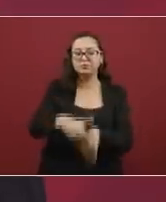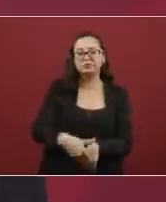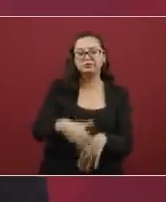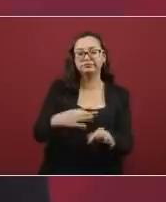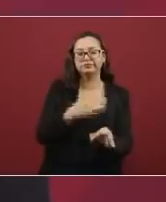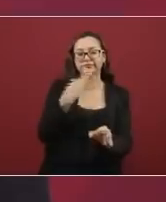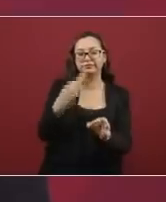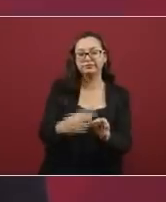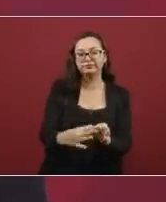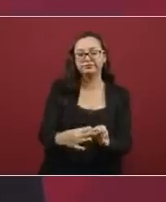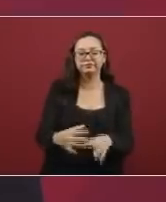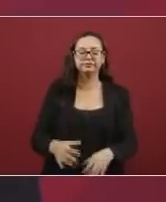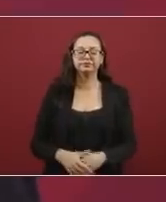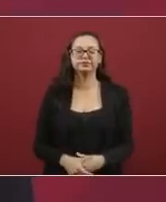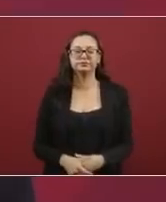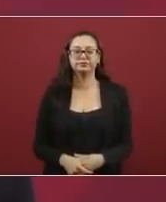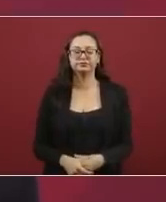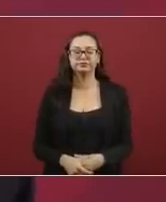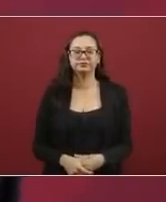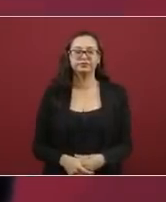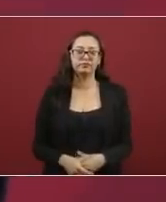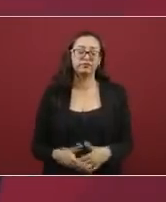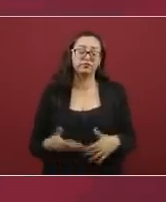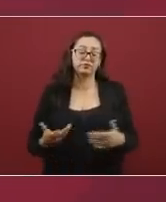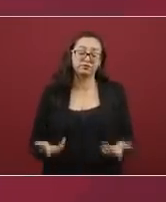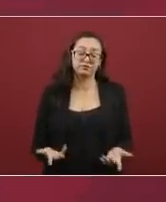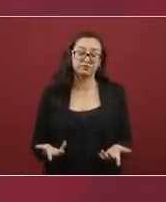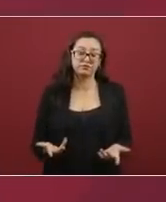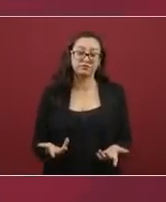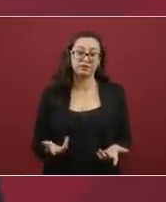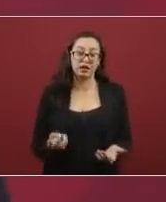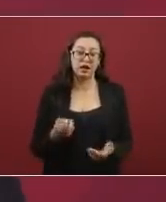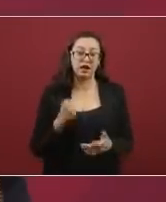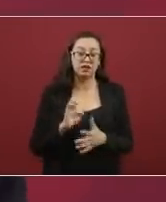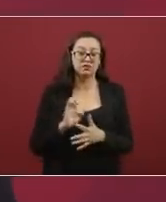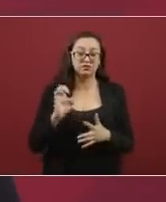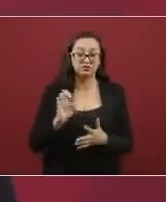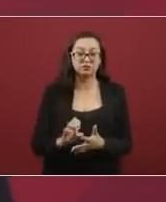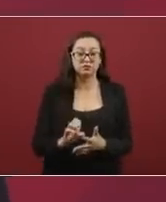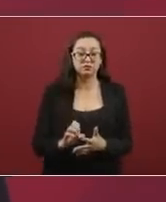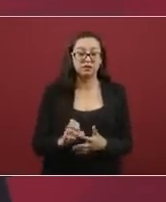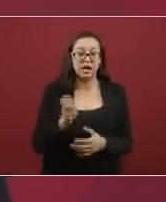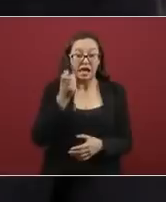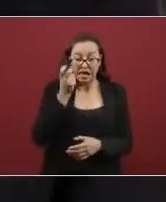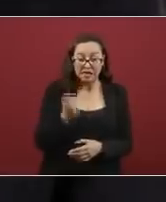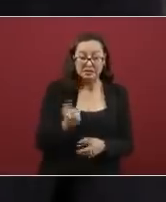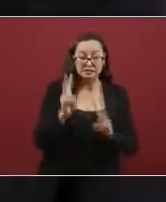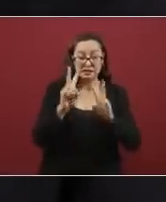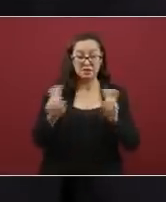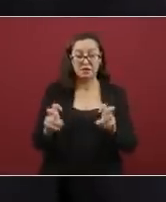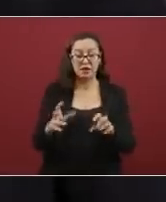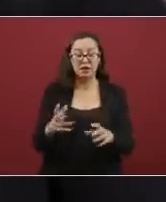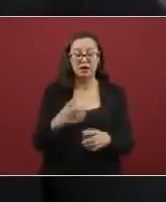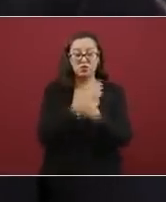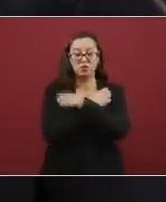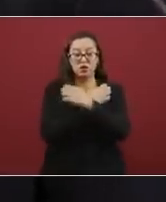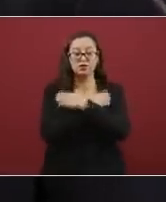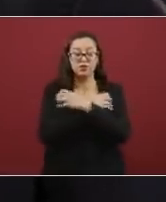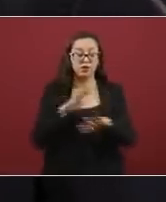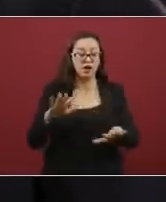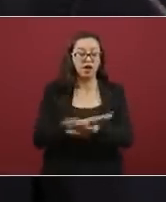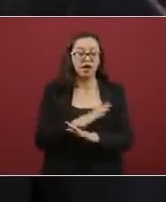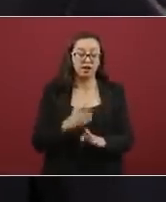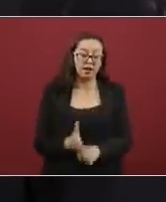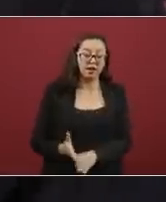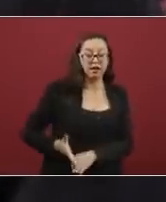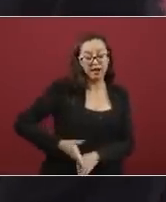Entonces, a esa reforma educativa me refiero, eso que fue impuesto, que